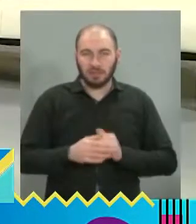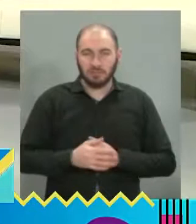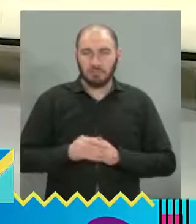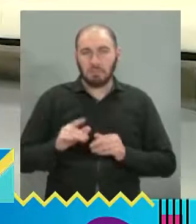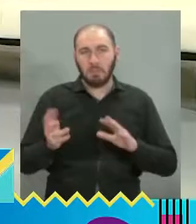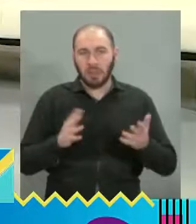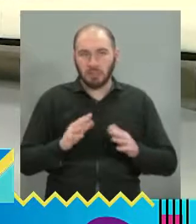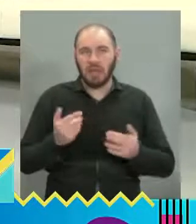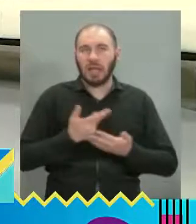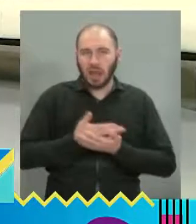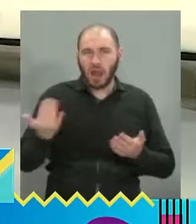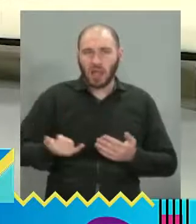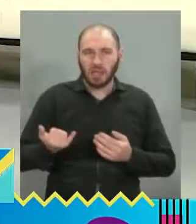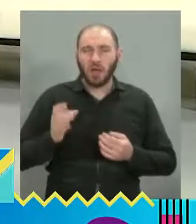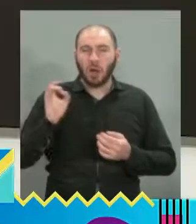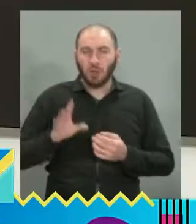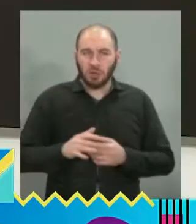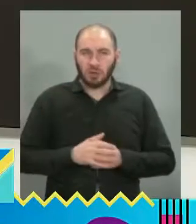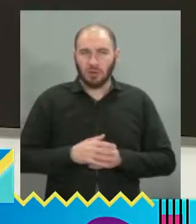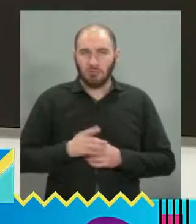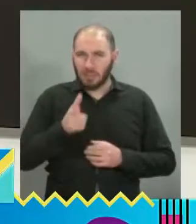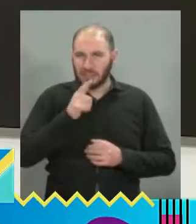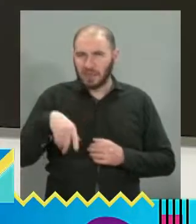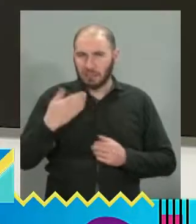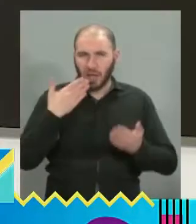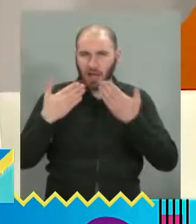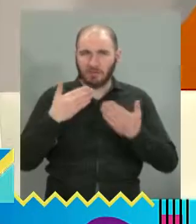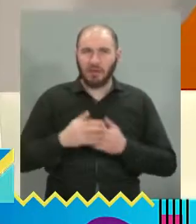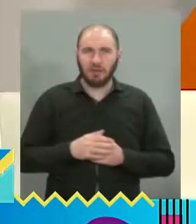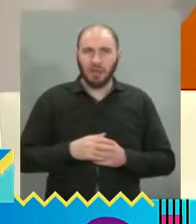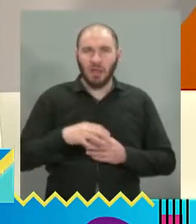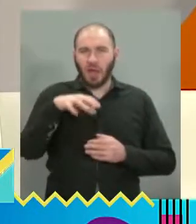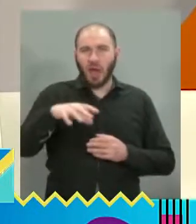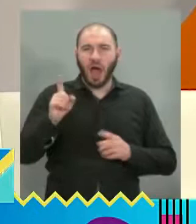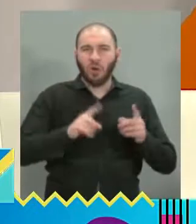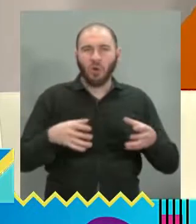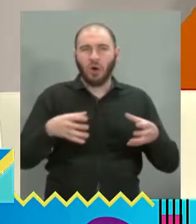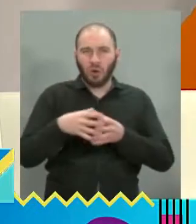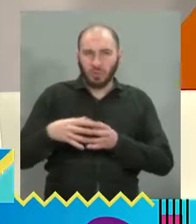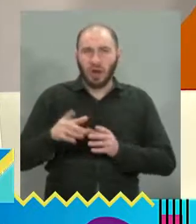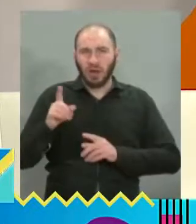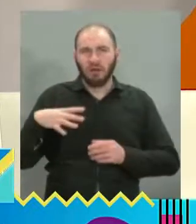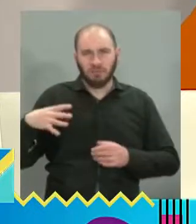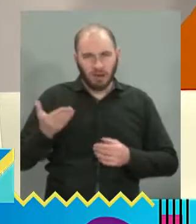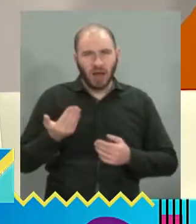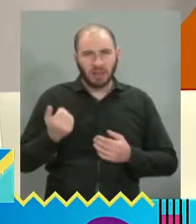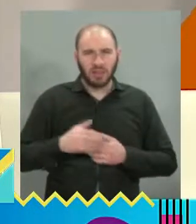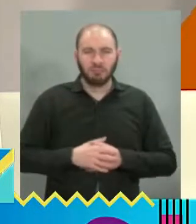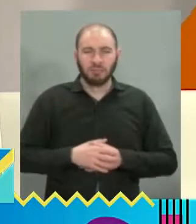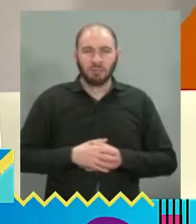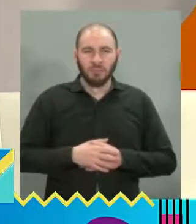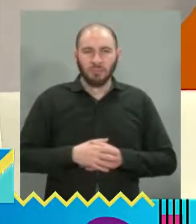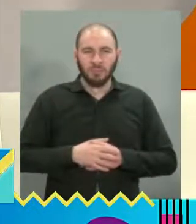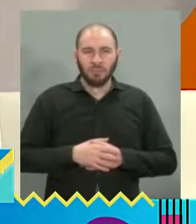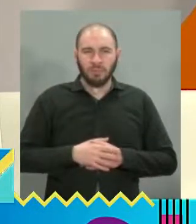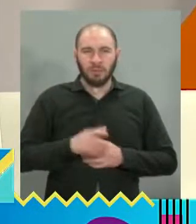está en lo general, salvo, y eso después creo que lo vamos a hablar después, en ciertas partes del colectivo donde todavía falta mucho. Sí, que es